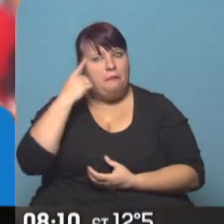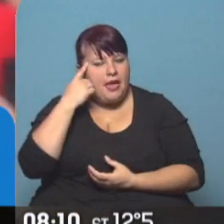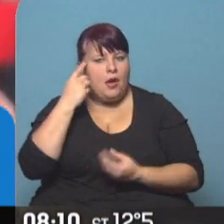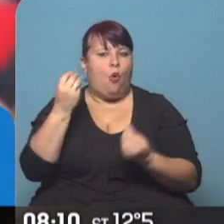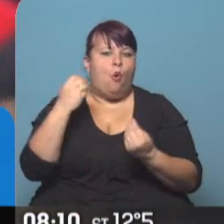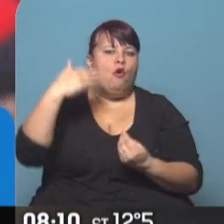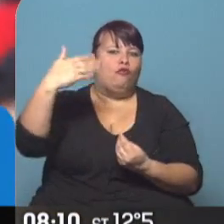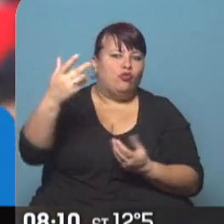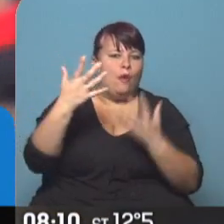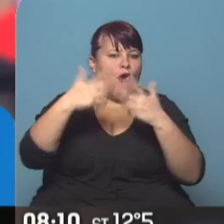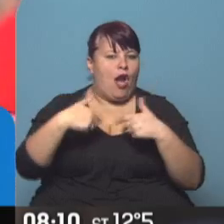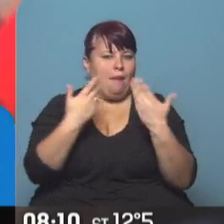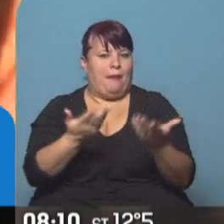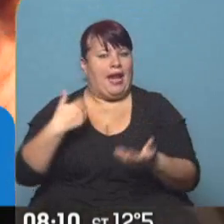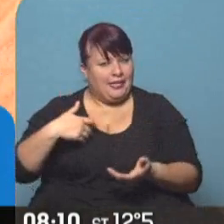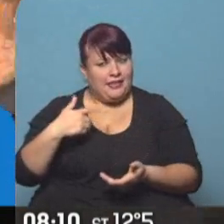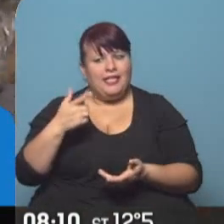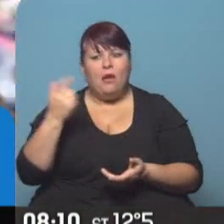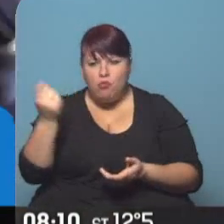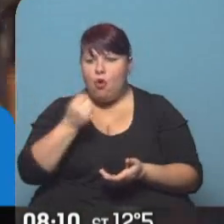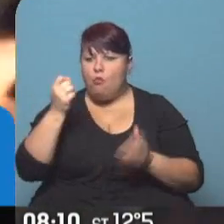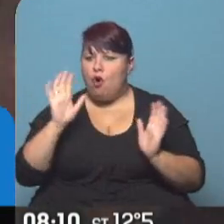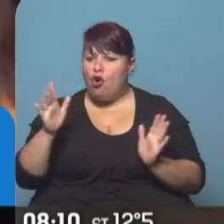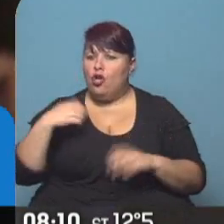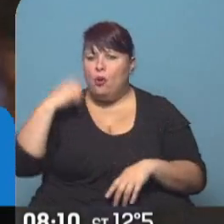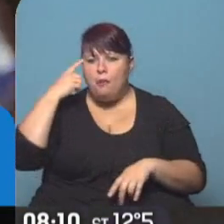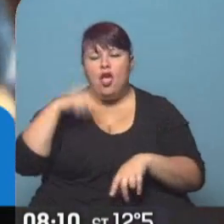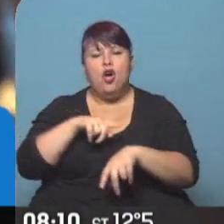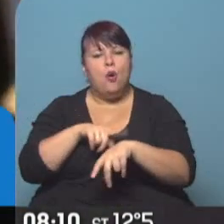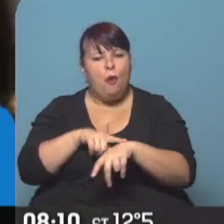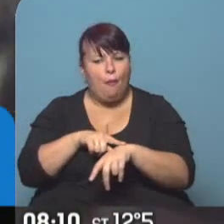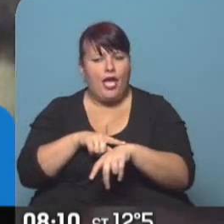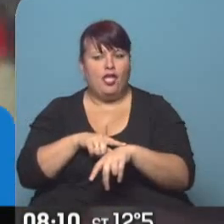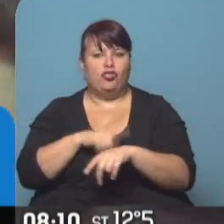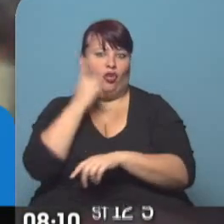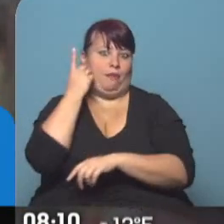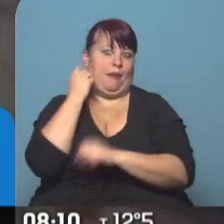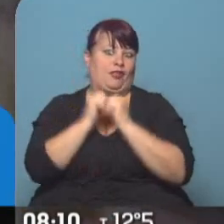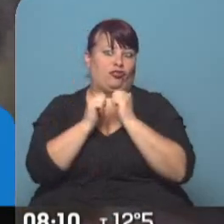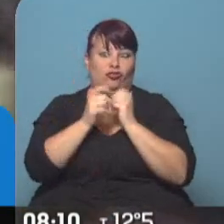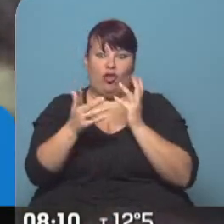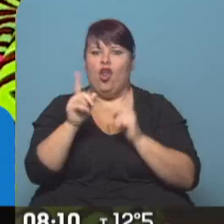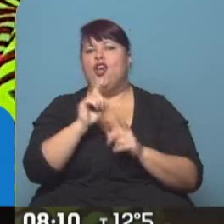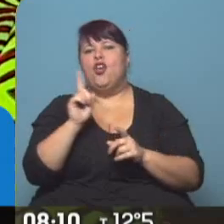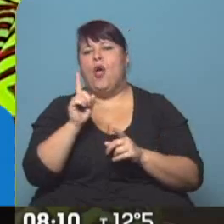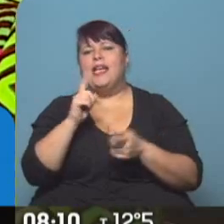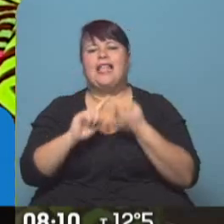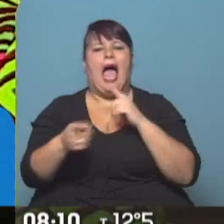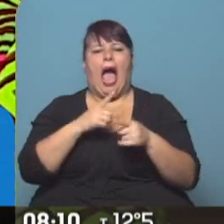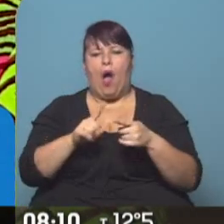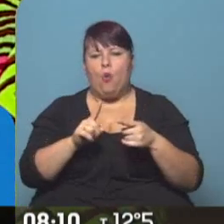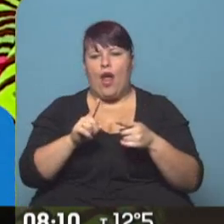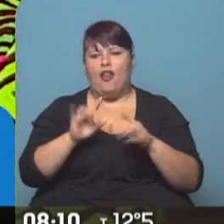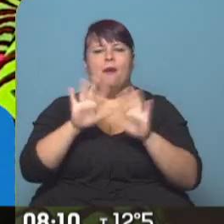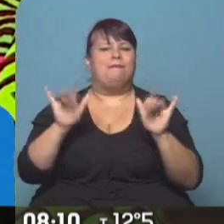pensando cuál va a ser el programa que le van a ofrecer al país, es muy significativo. Yo creo que es un momento histórico que no significa que el acuerdo sea